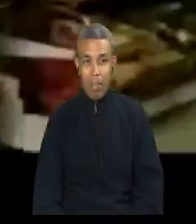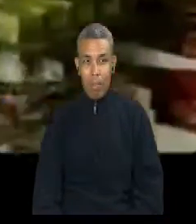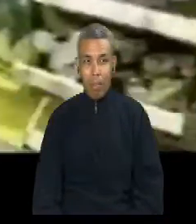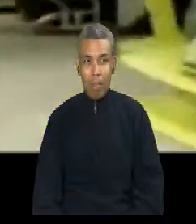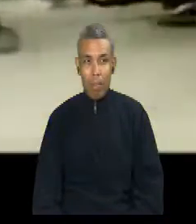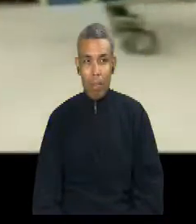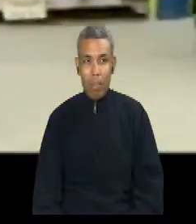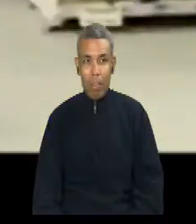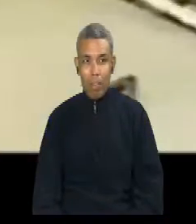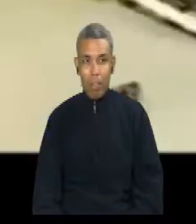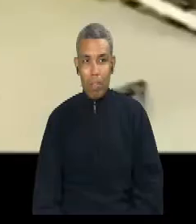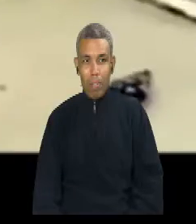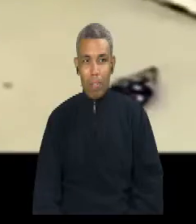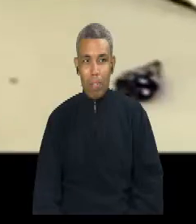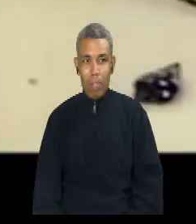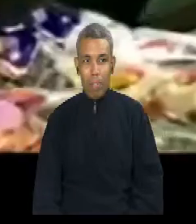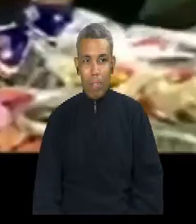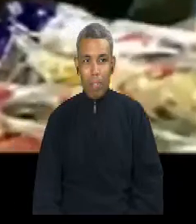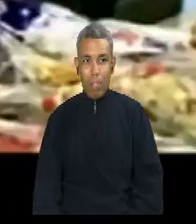i